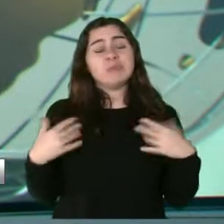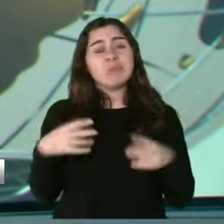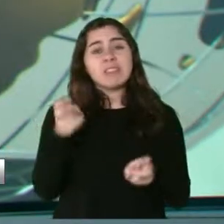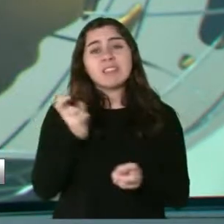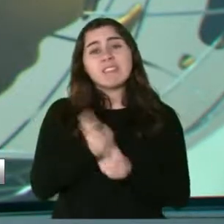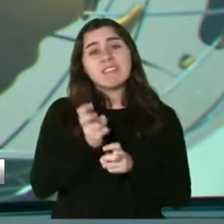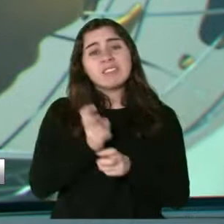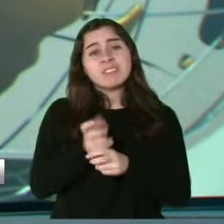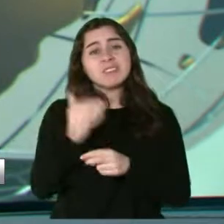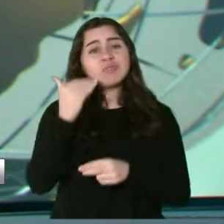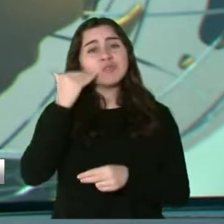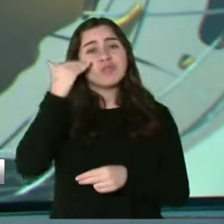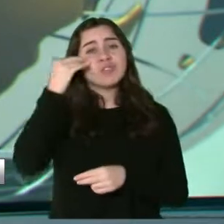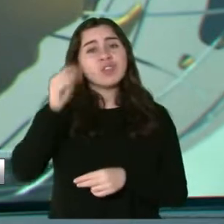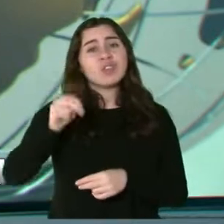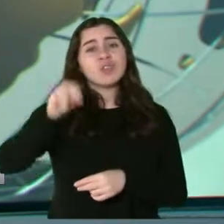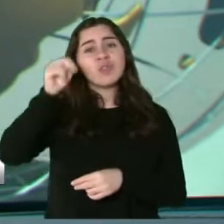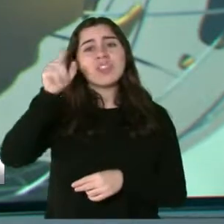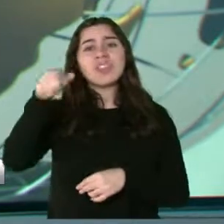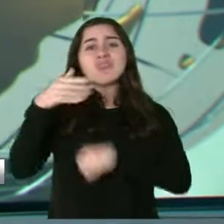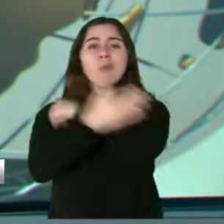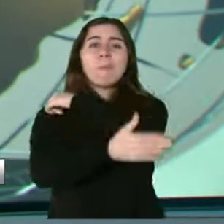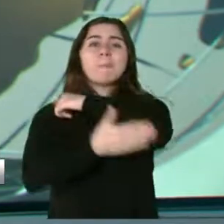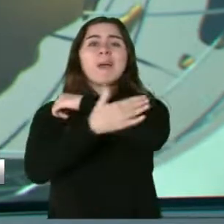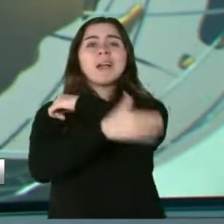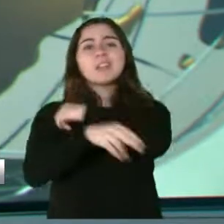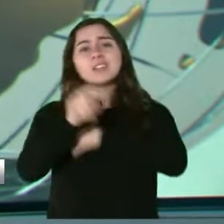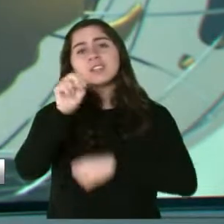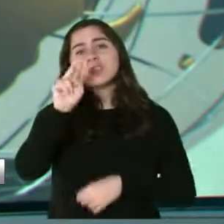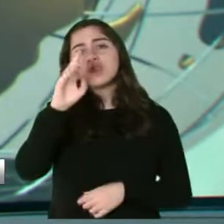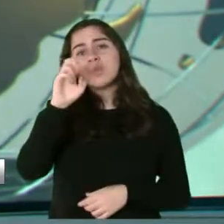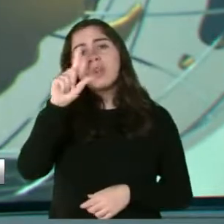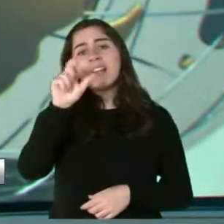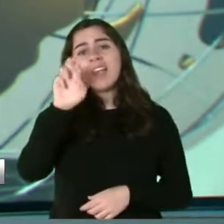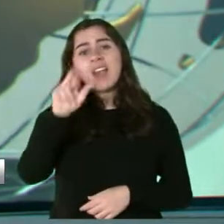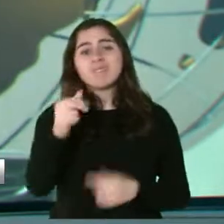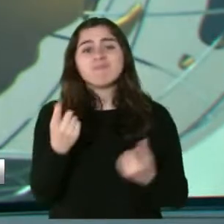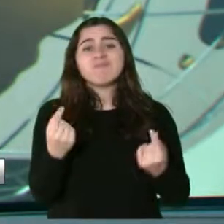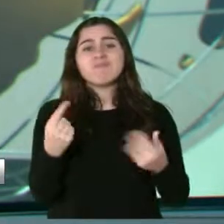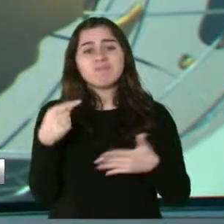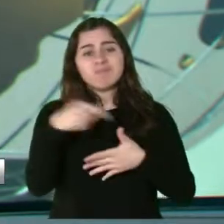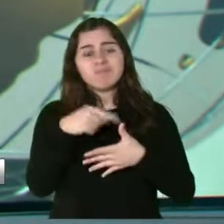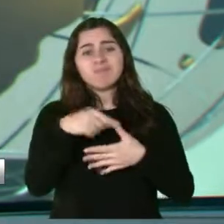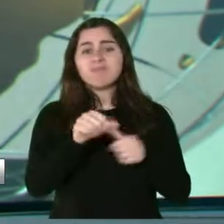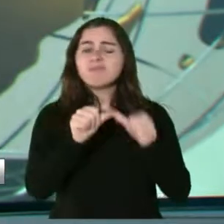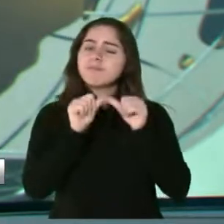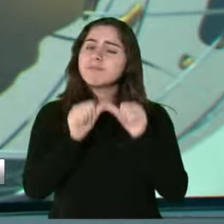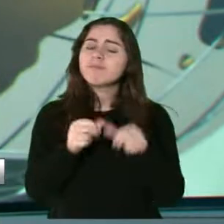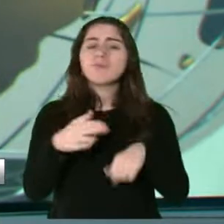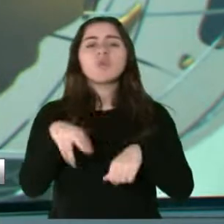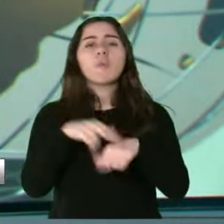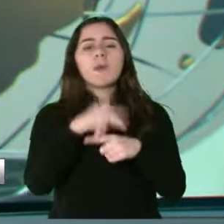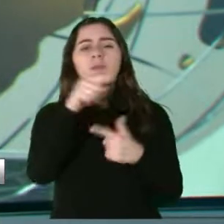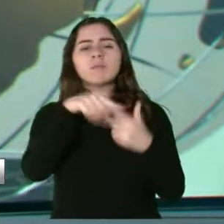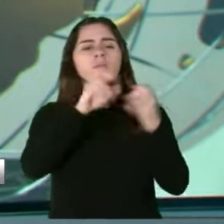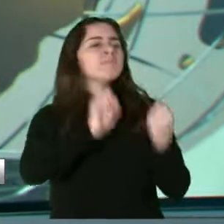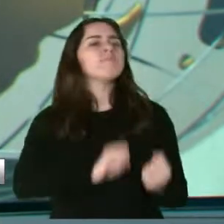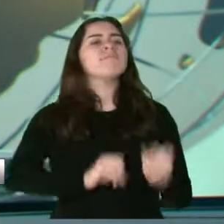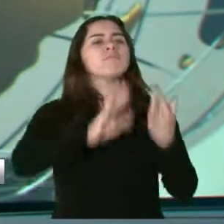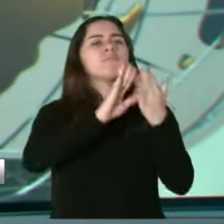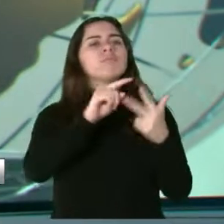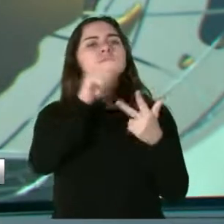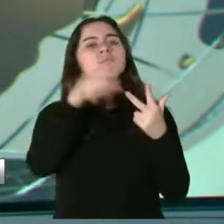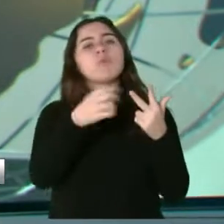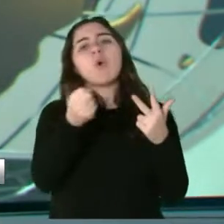que Corea del Norte ya es un país nuclear. Quedan 3 alternativas: continuidad, confrontamiento o enfrentamiento y